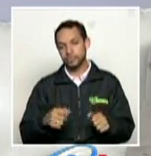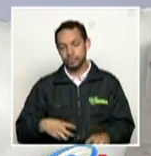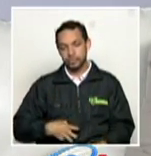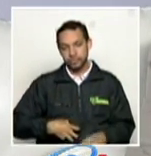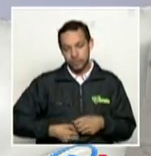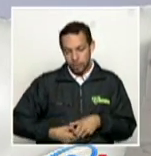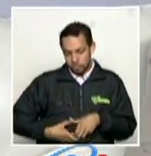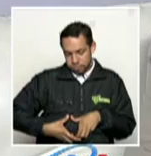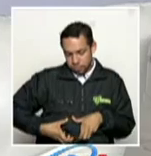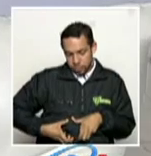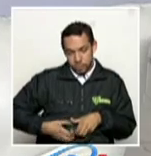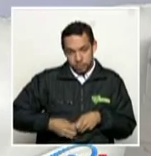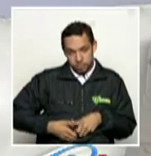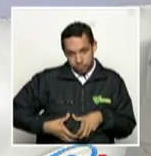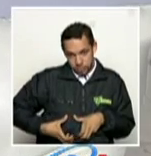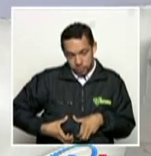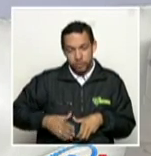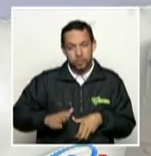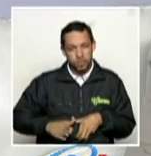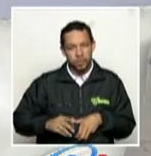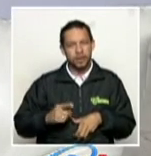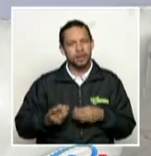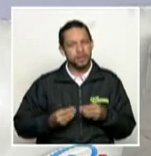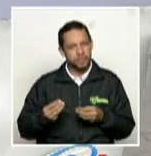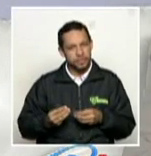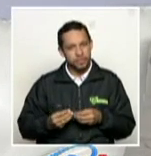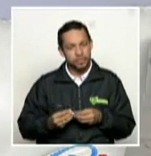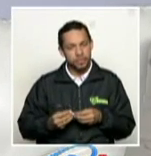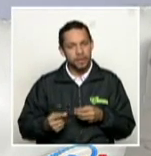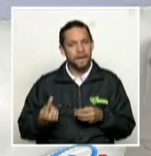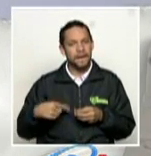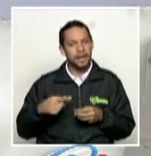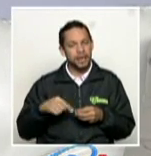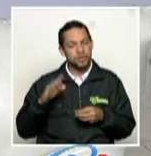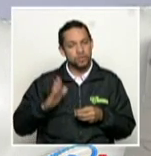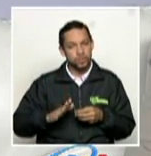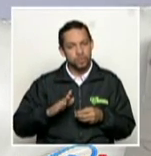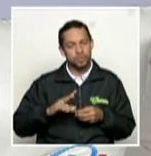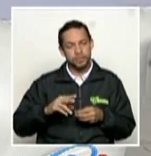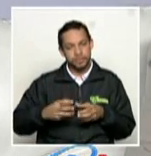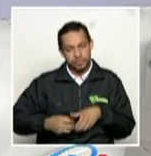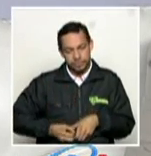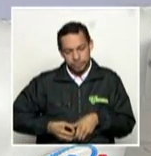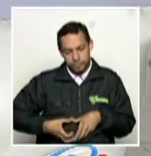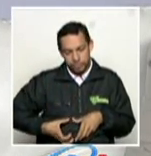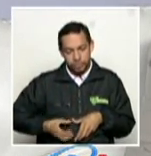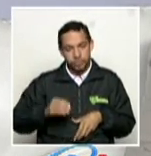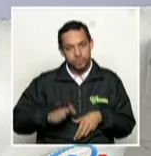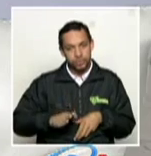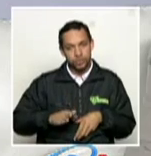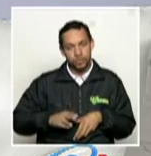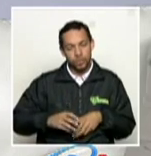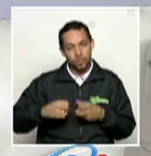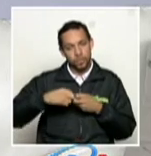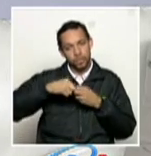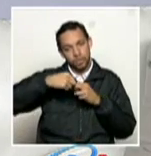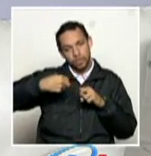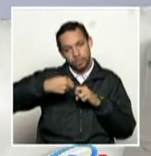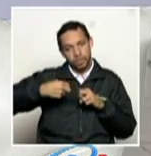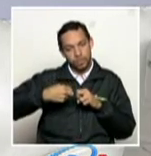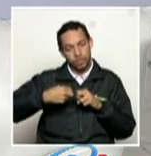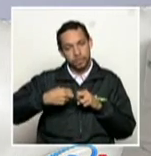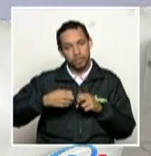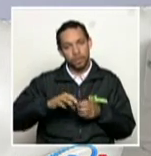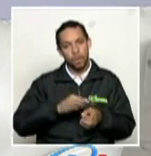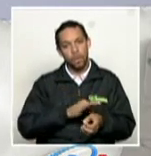vaso, eso se llama esplenomegalia. ¿Qué es el vaso en el cuerpo? El vaso es un órgano que es el cementerio de los